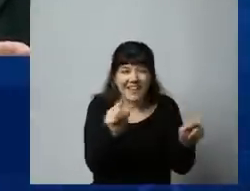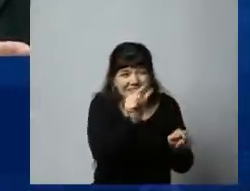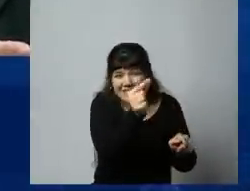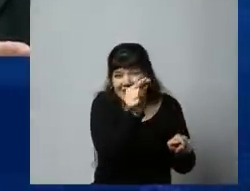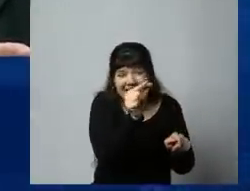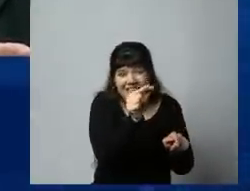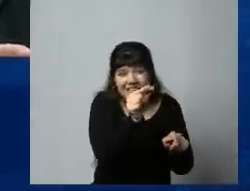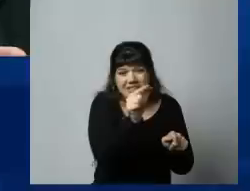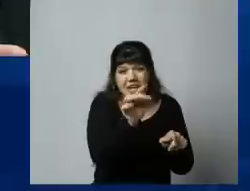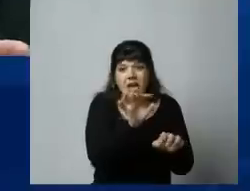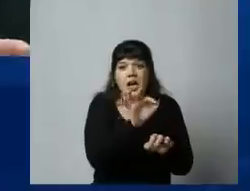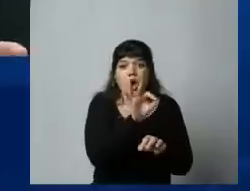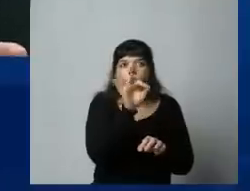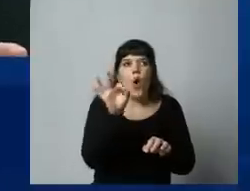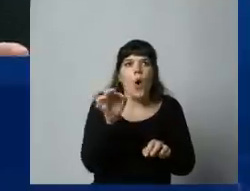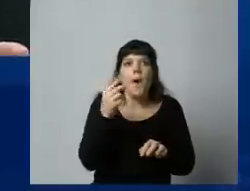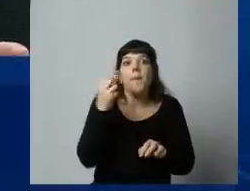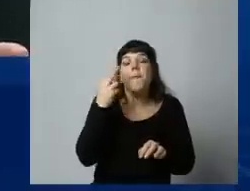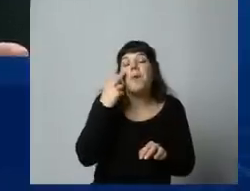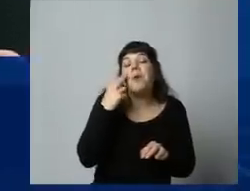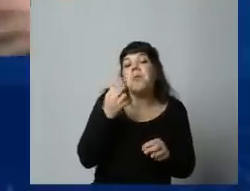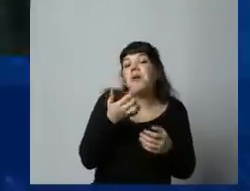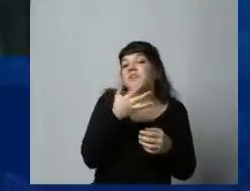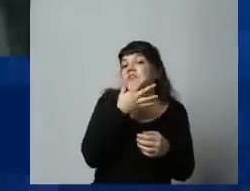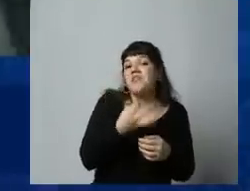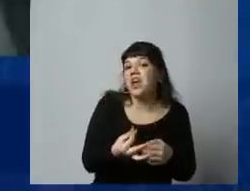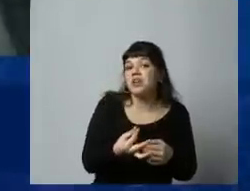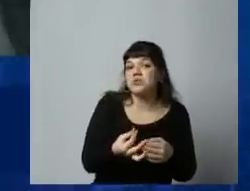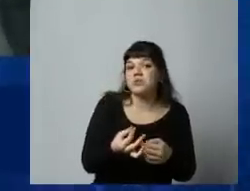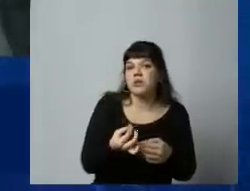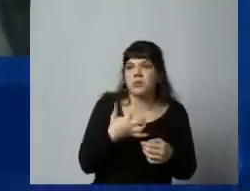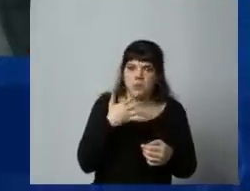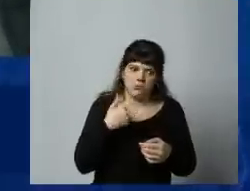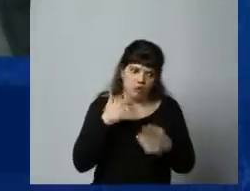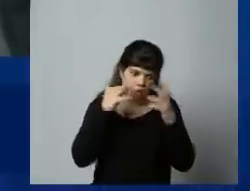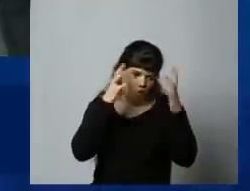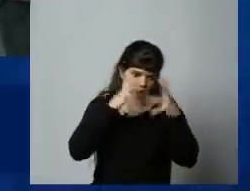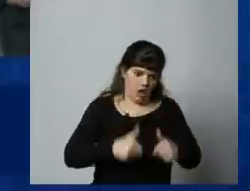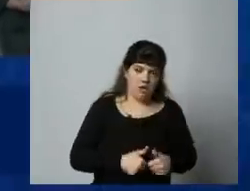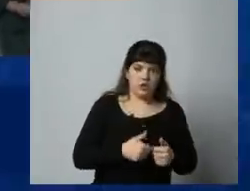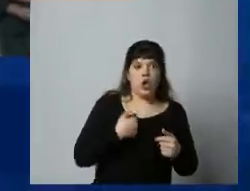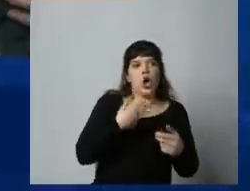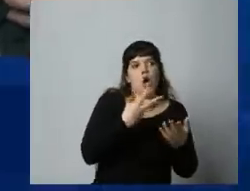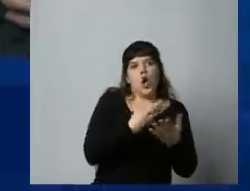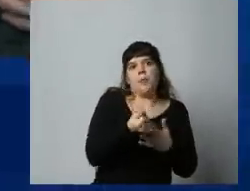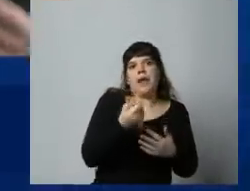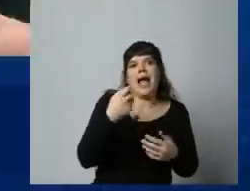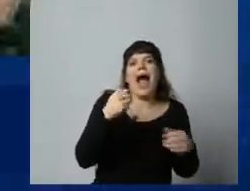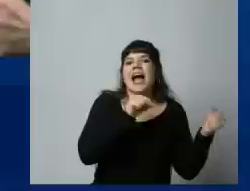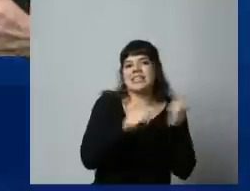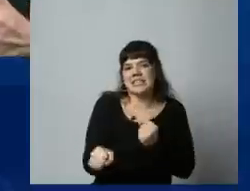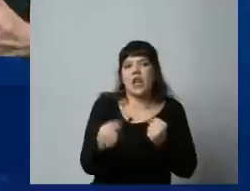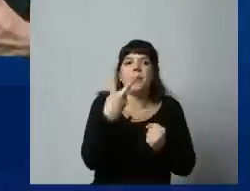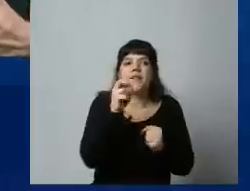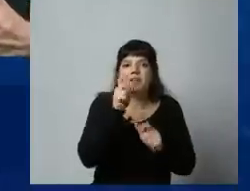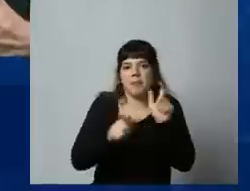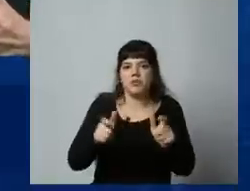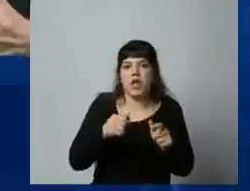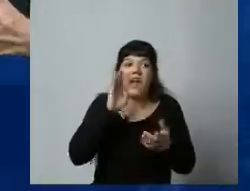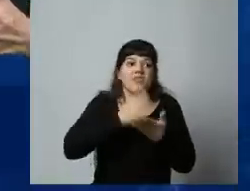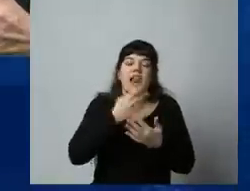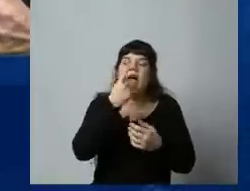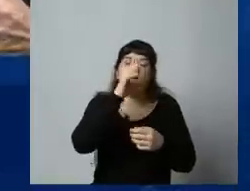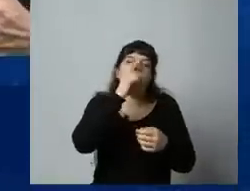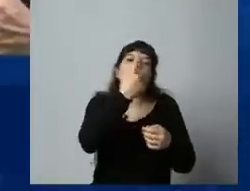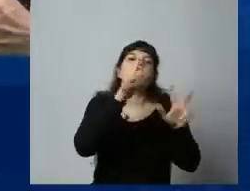o es un problema simple cuando yo organizo un asado para 20 compro carne para 20 y van 18